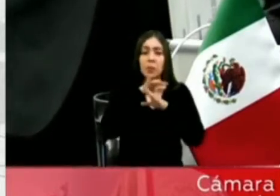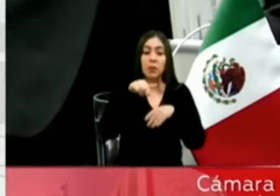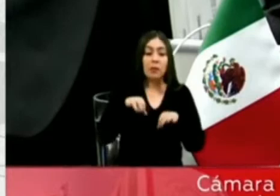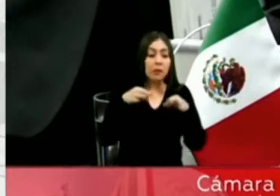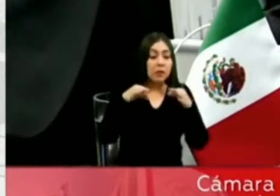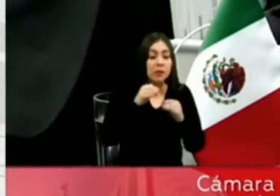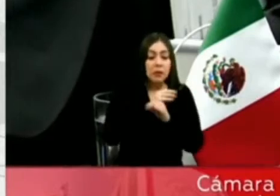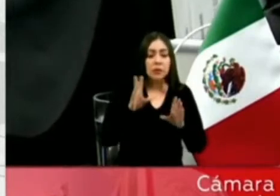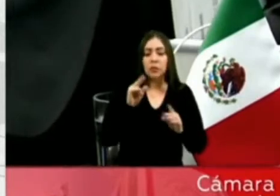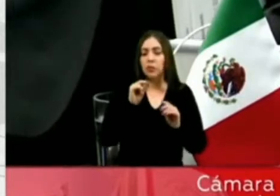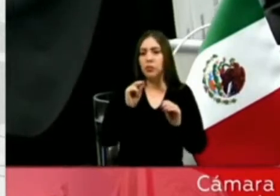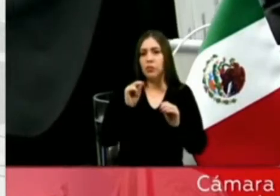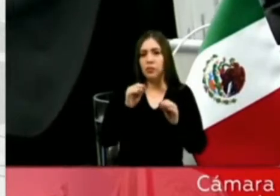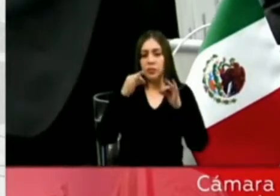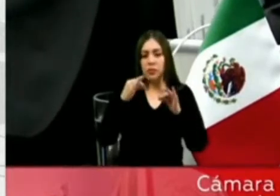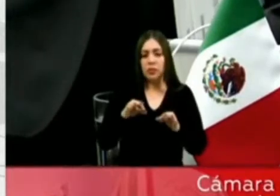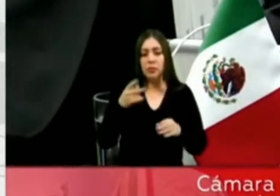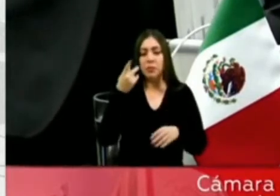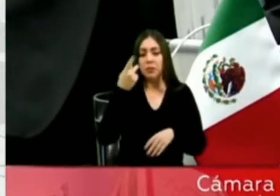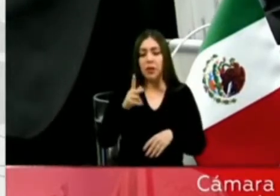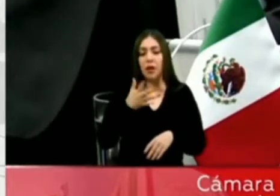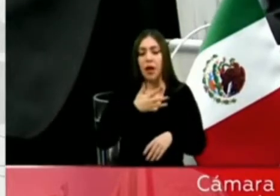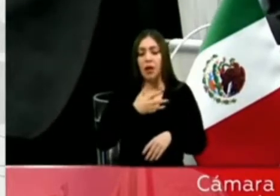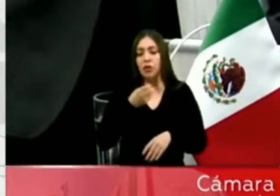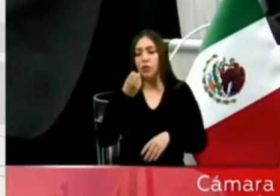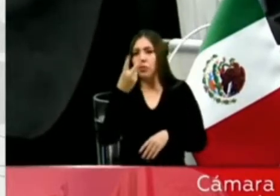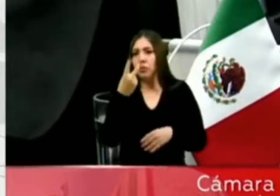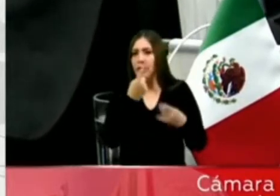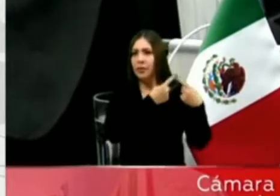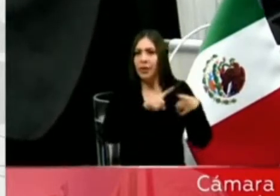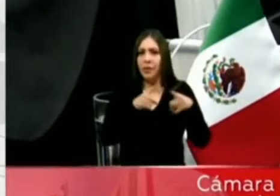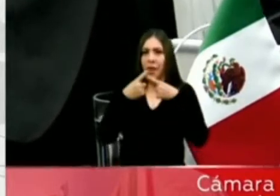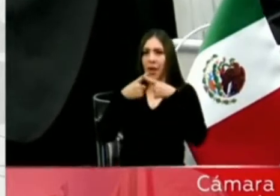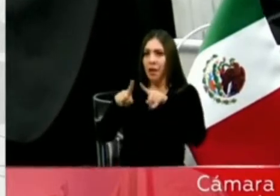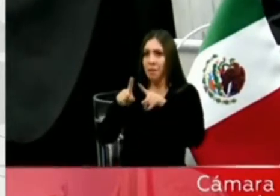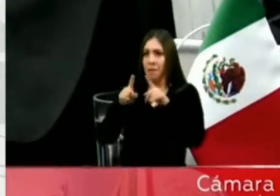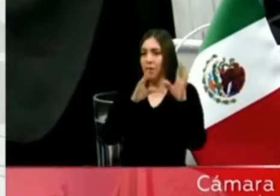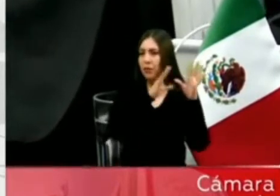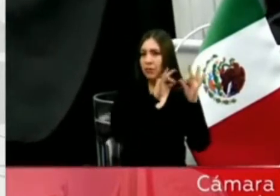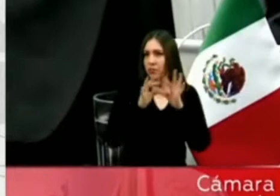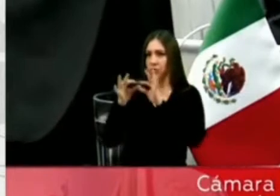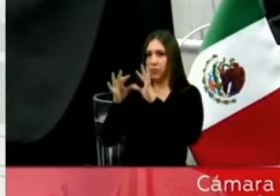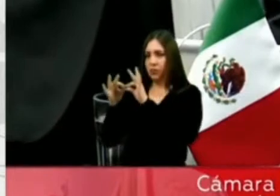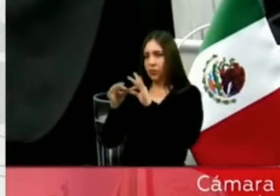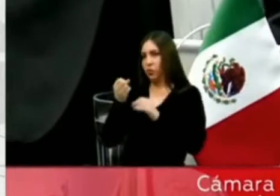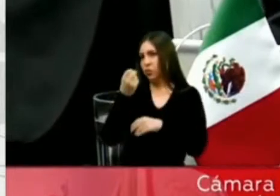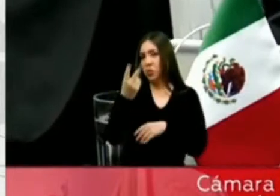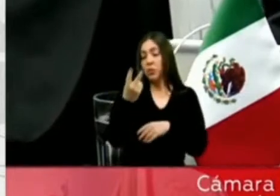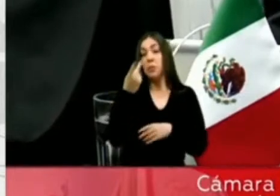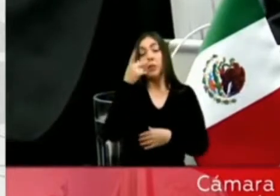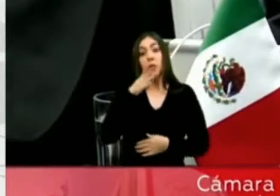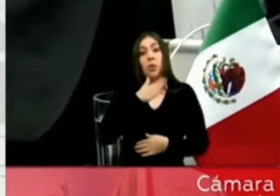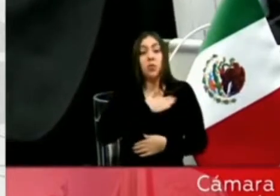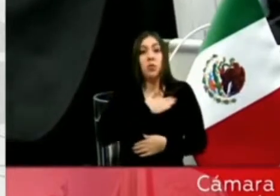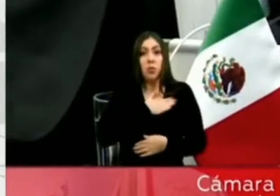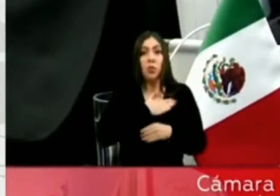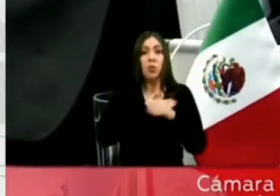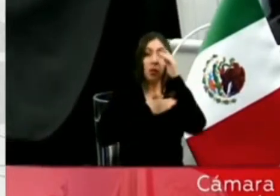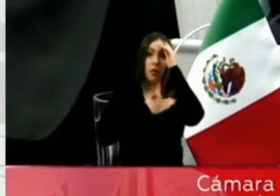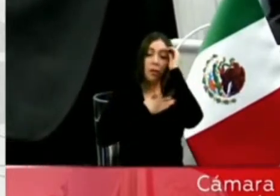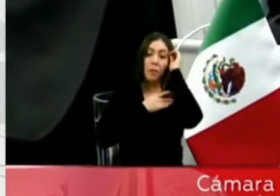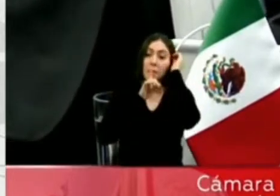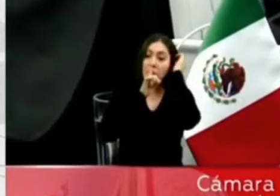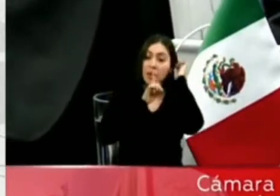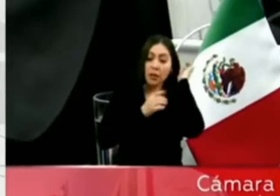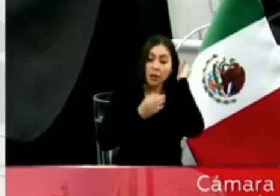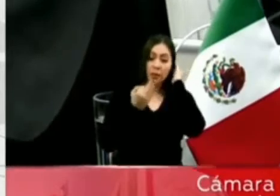como él dice, hay dos versiones. Yo sostengo, no tendría por qué mentir frente a esta